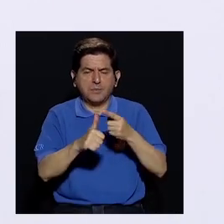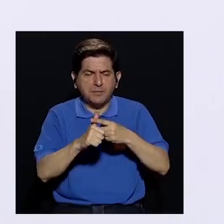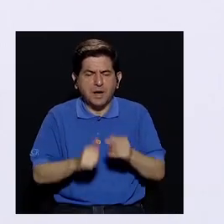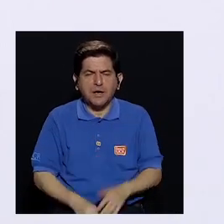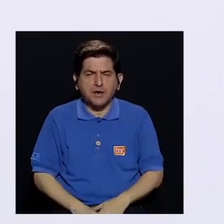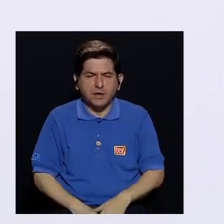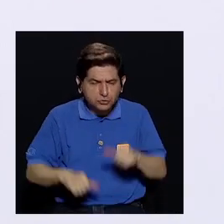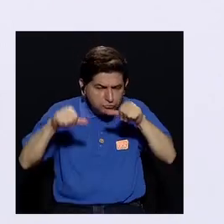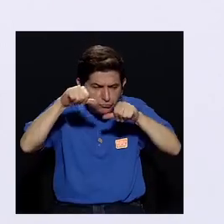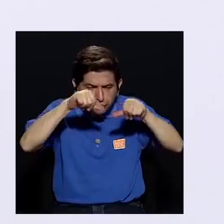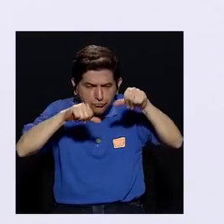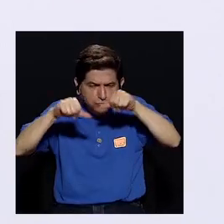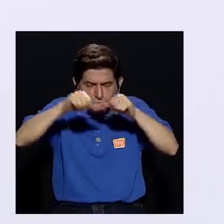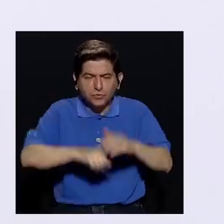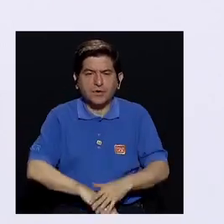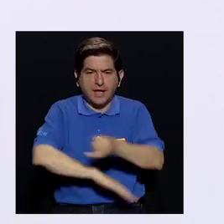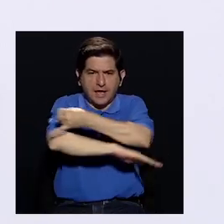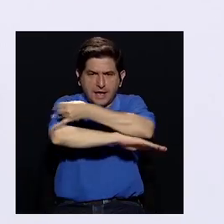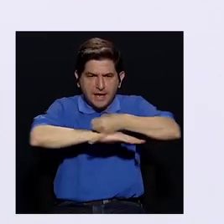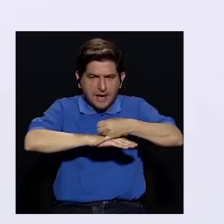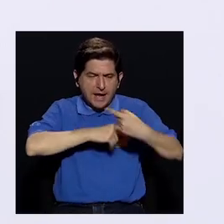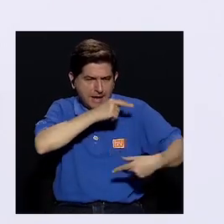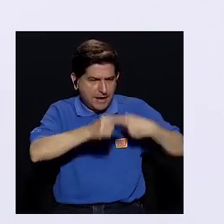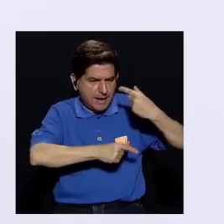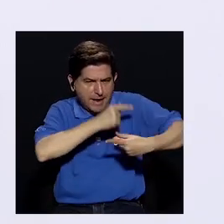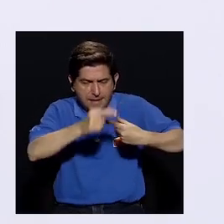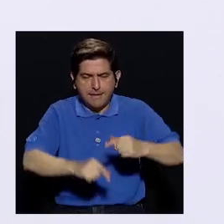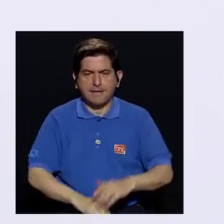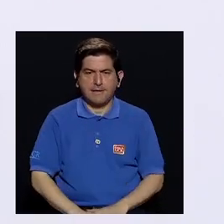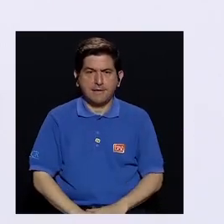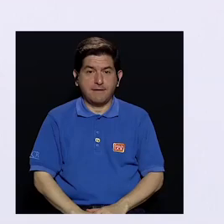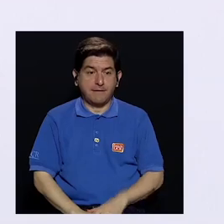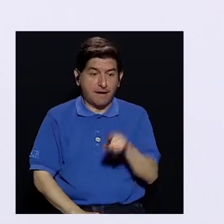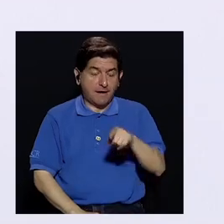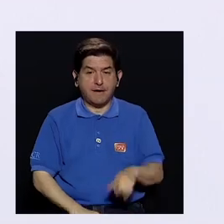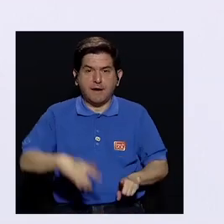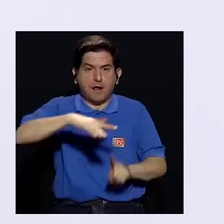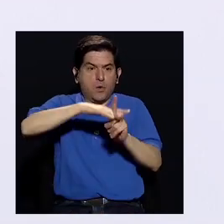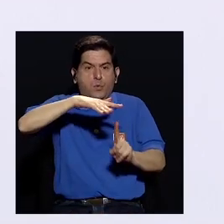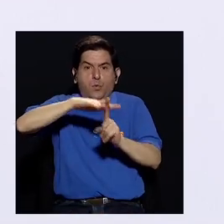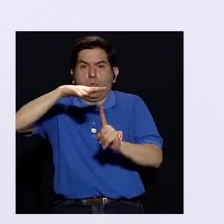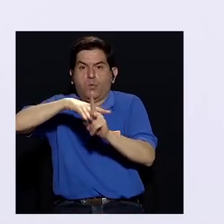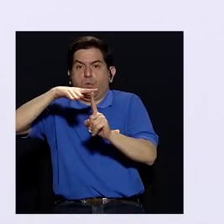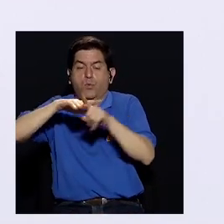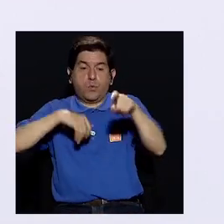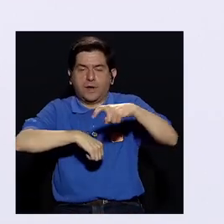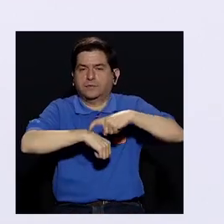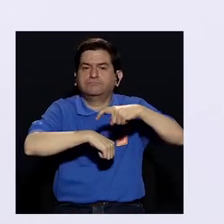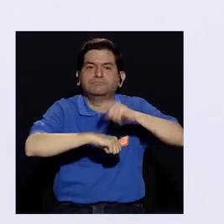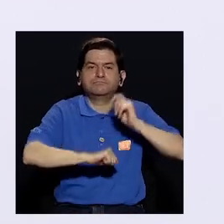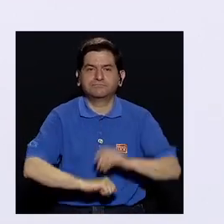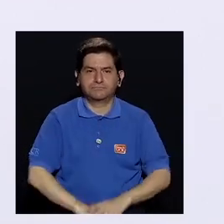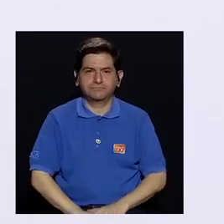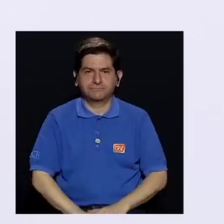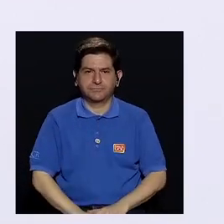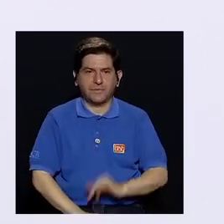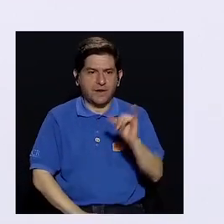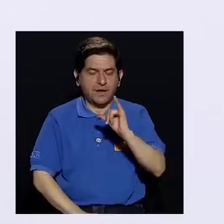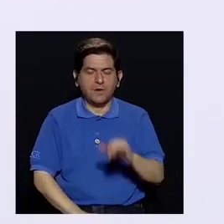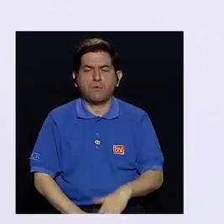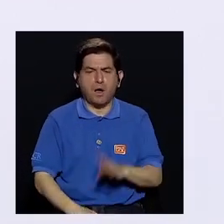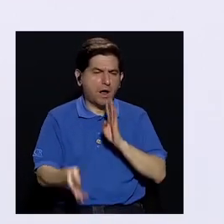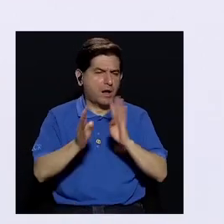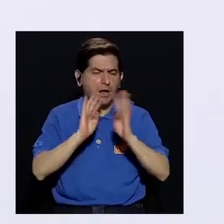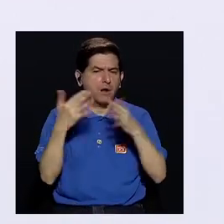primeros experimentos para hacer ingeniería genética etcétera era una ebullición que había en ese tiempo y había mucho